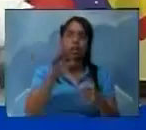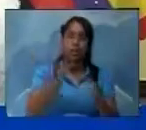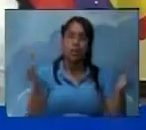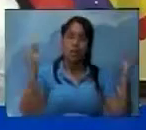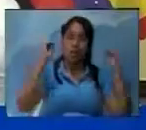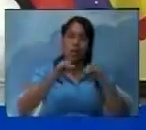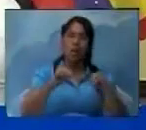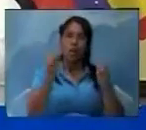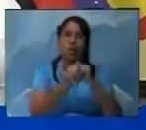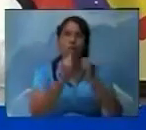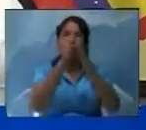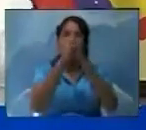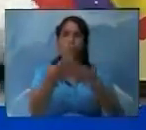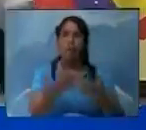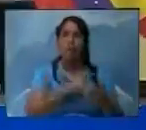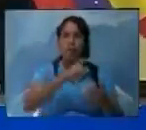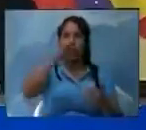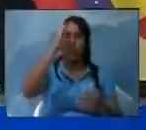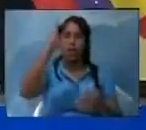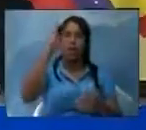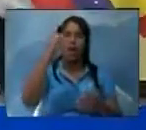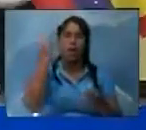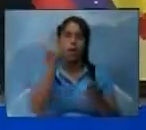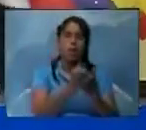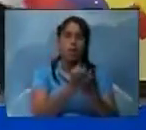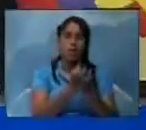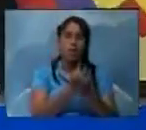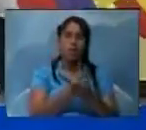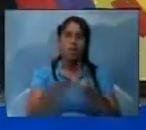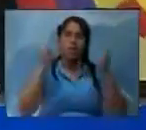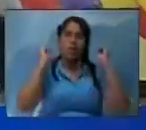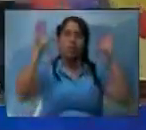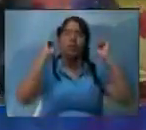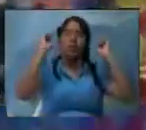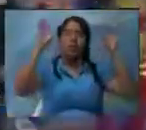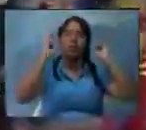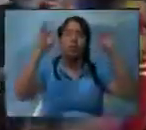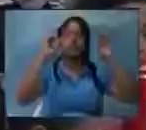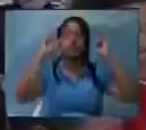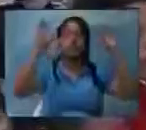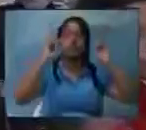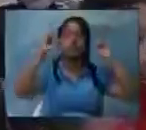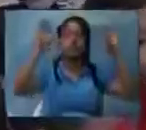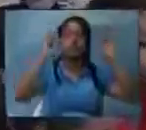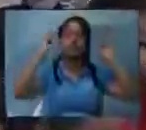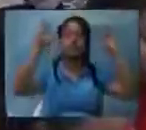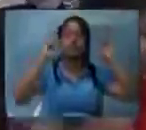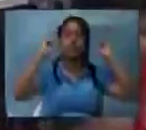acuerdo con la palabra de Dios? Amén. ¡Bien! Yeah.